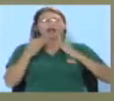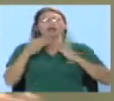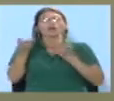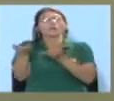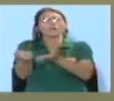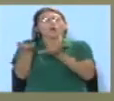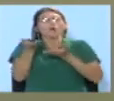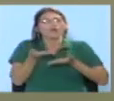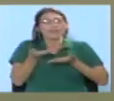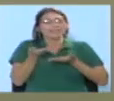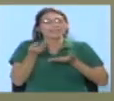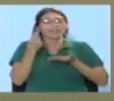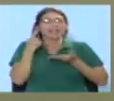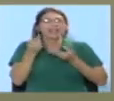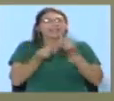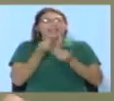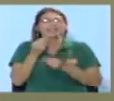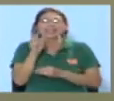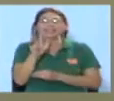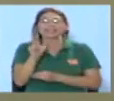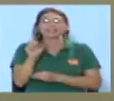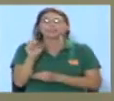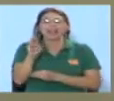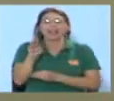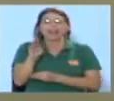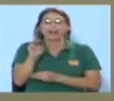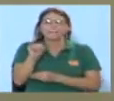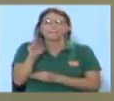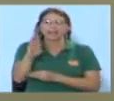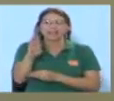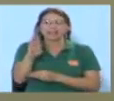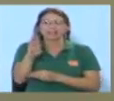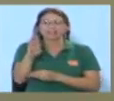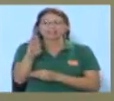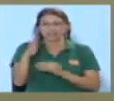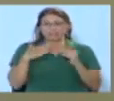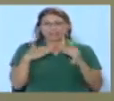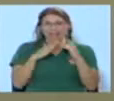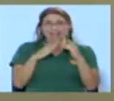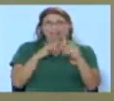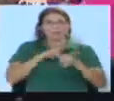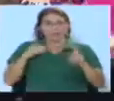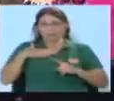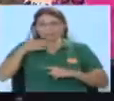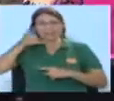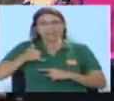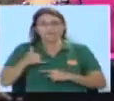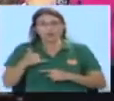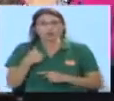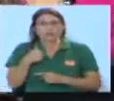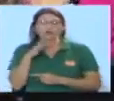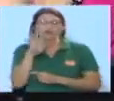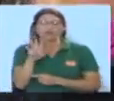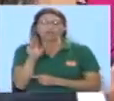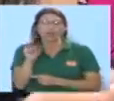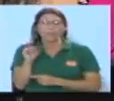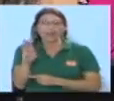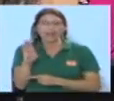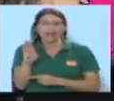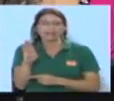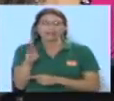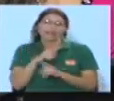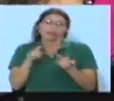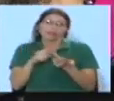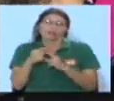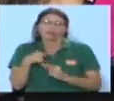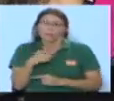ofrecen por la distancia a la central son 3 megas y yo en mi teléfono tengo 5 megas. Entonces, claro, preferible. Prefiero usar mi teléfono y eso carga más la